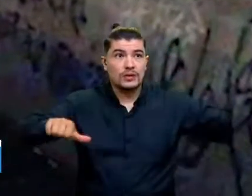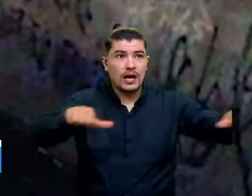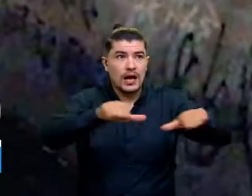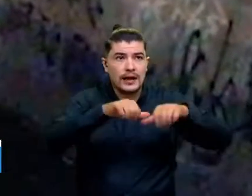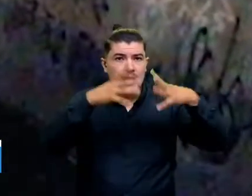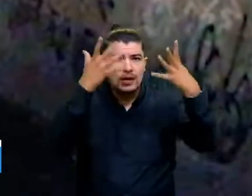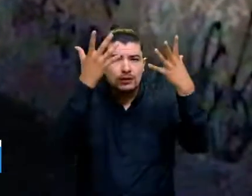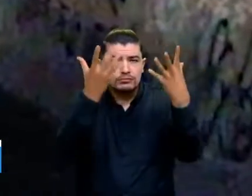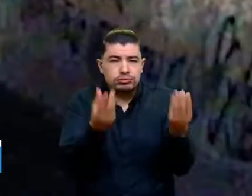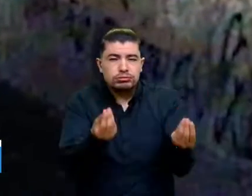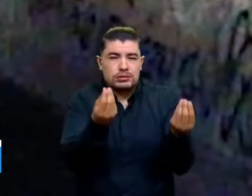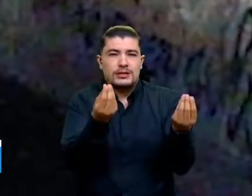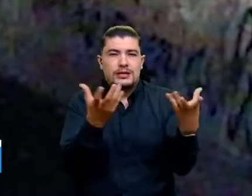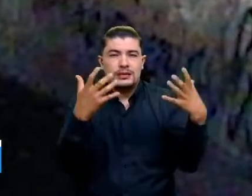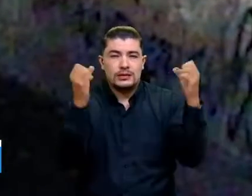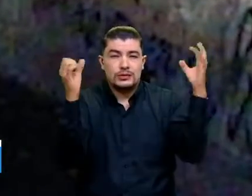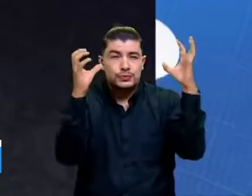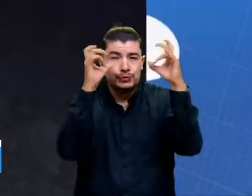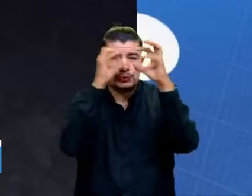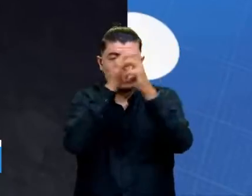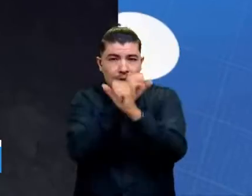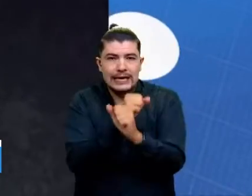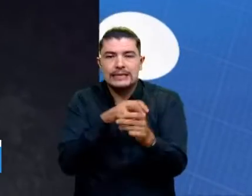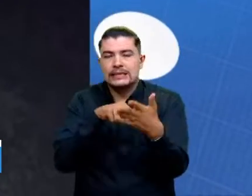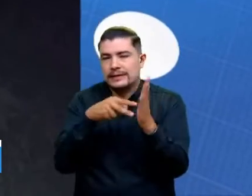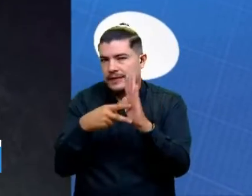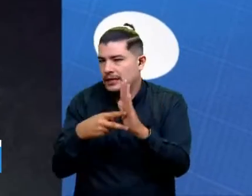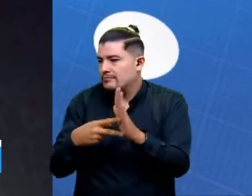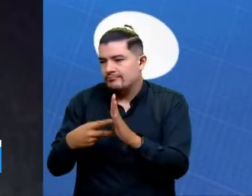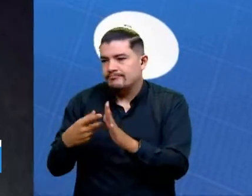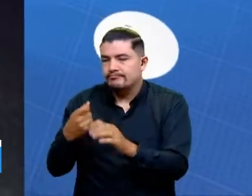siendo esto un aliado para la inseguridad.